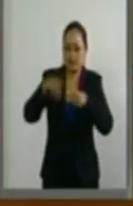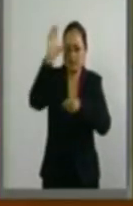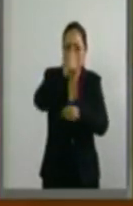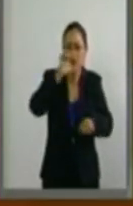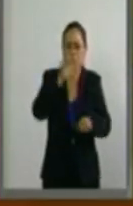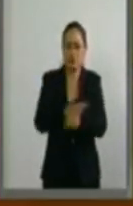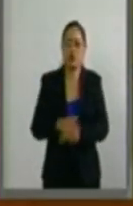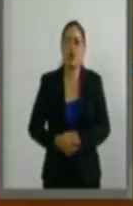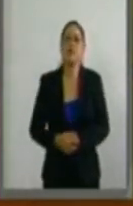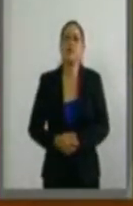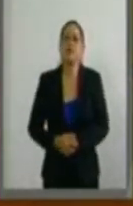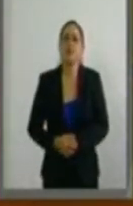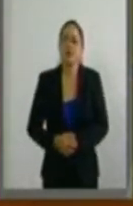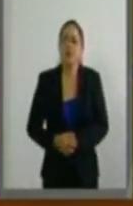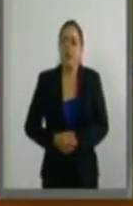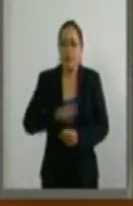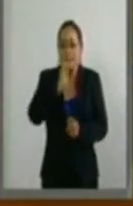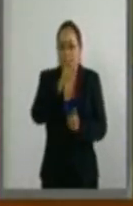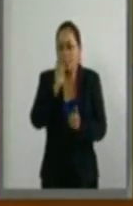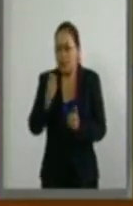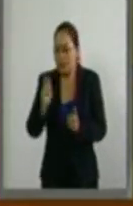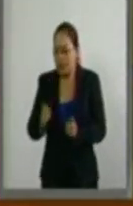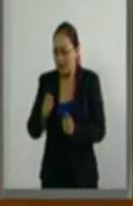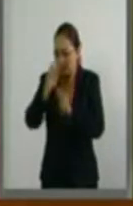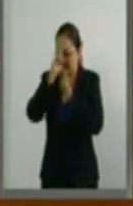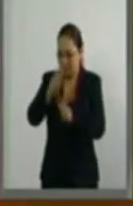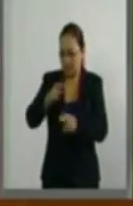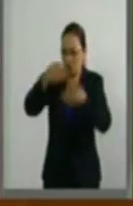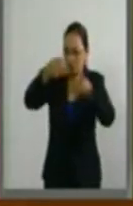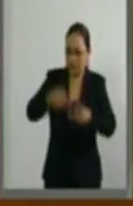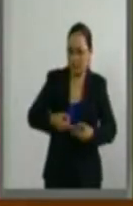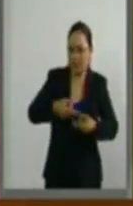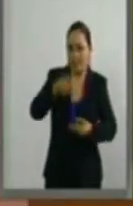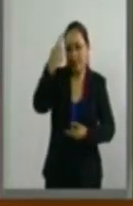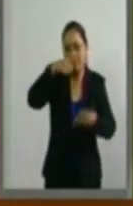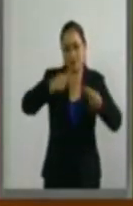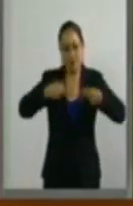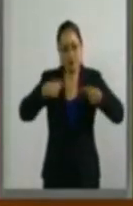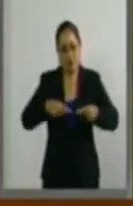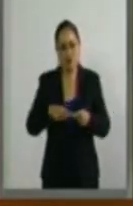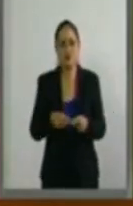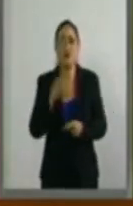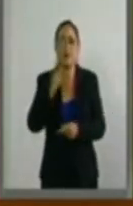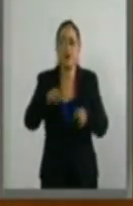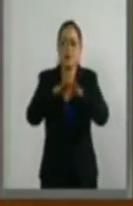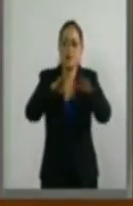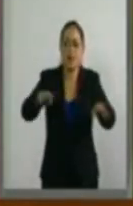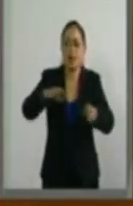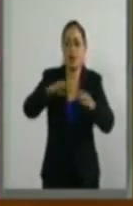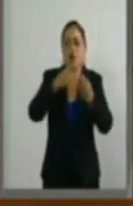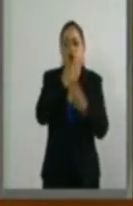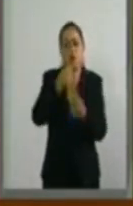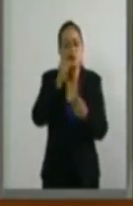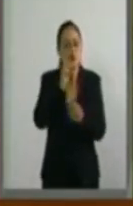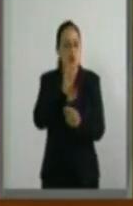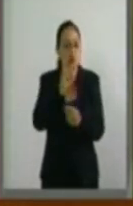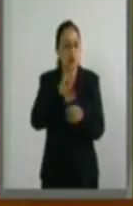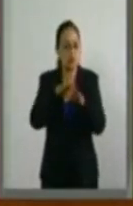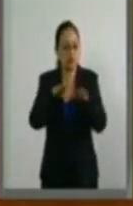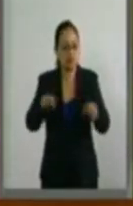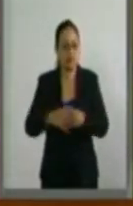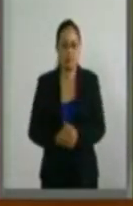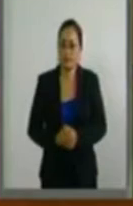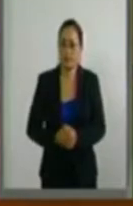el respeto a la identidad y dignidad de las personas y la equidad y género. En